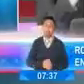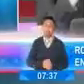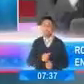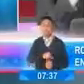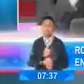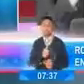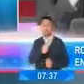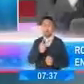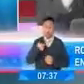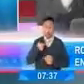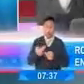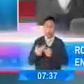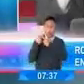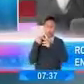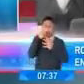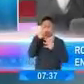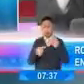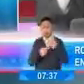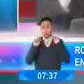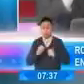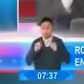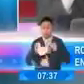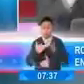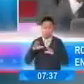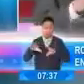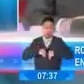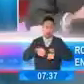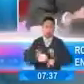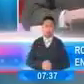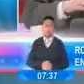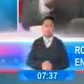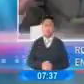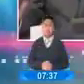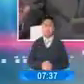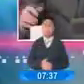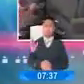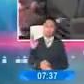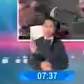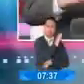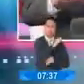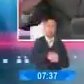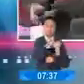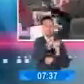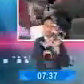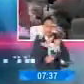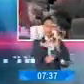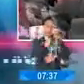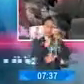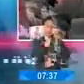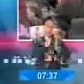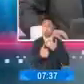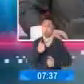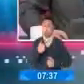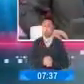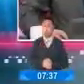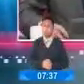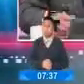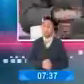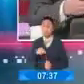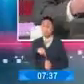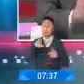otras responsabilidades, la enfrentaré cuando corresponda. Ministra, otro tema que también es álgido, hay algunos temas que